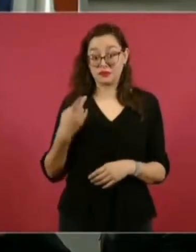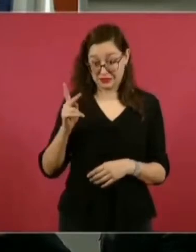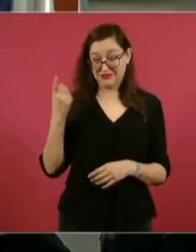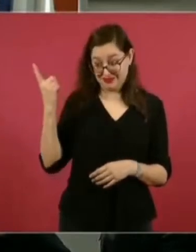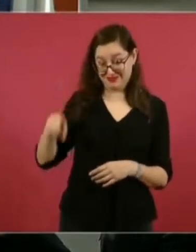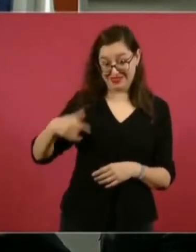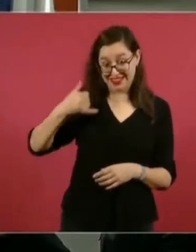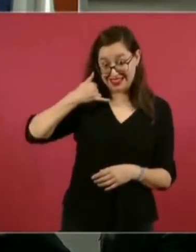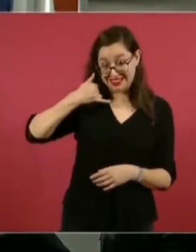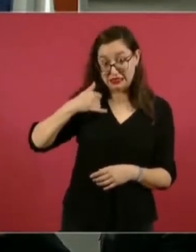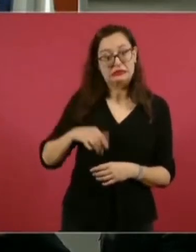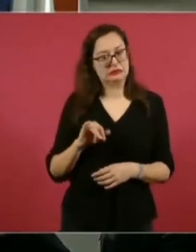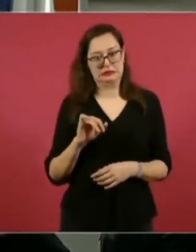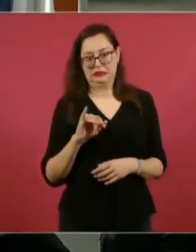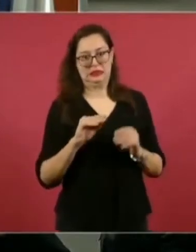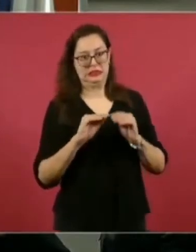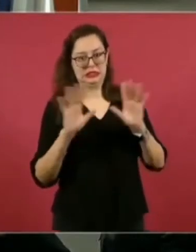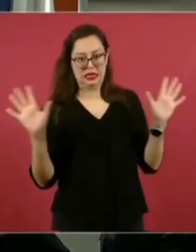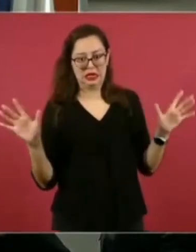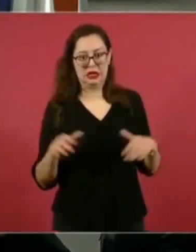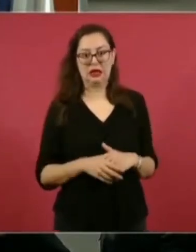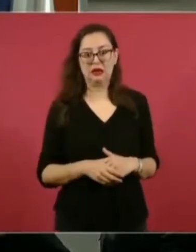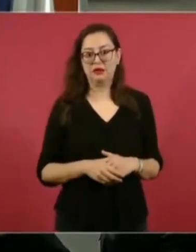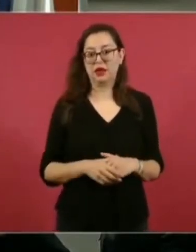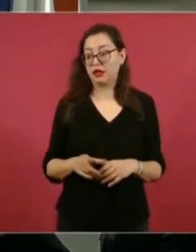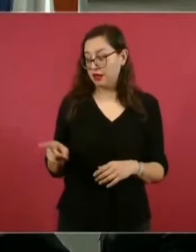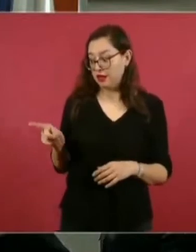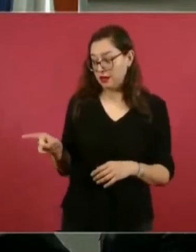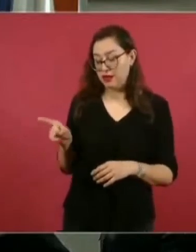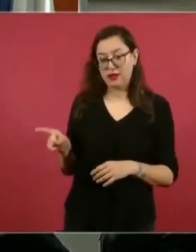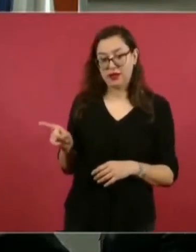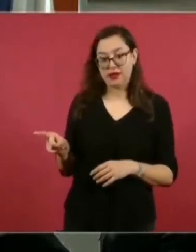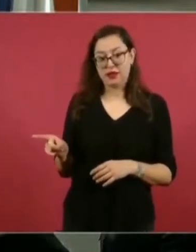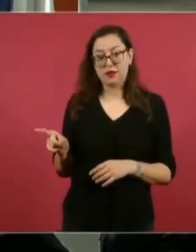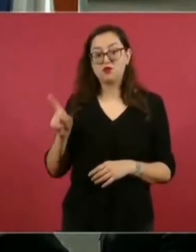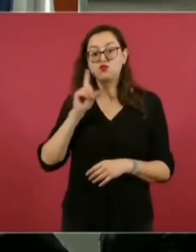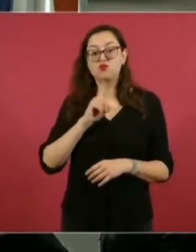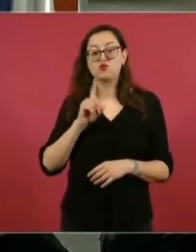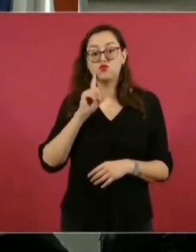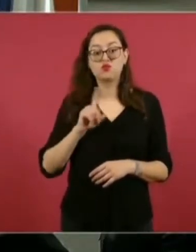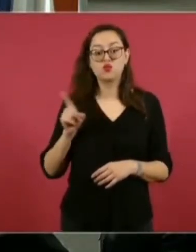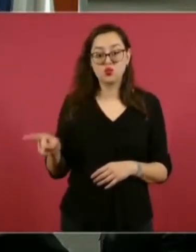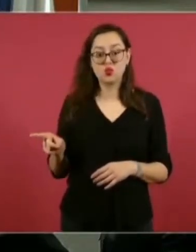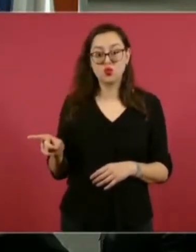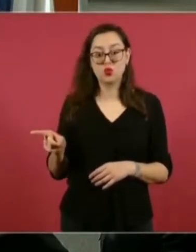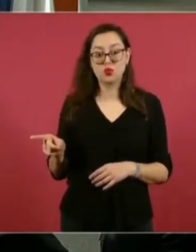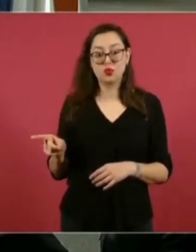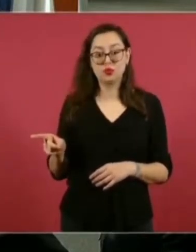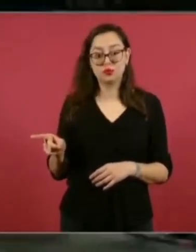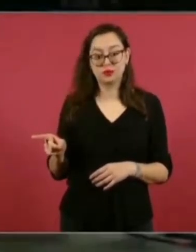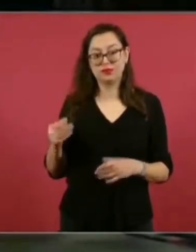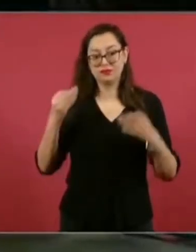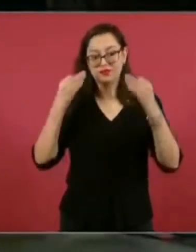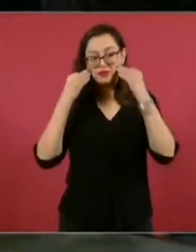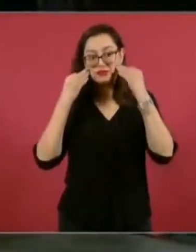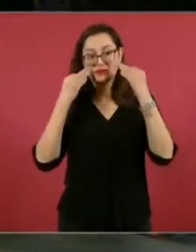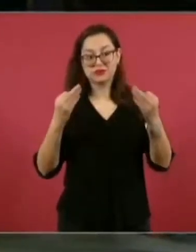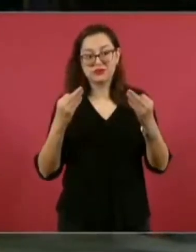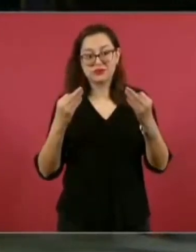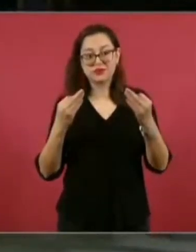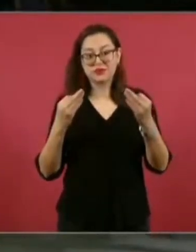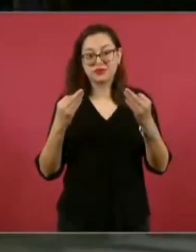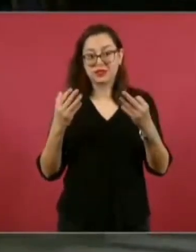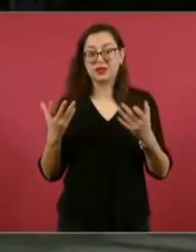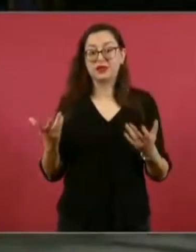que sí. Mire usted, ahí está la cabina y llama la coordinadora del